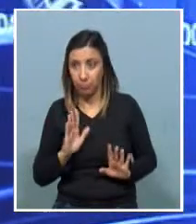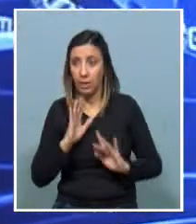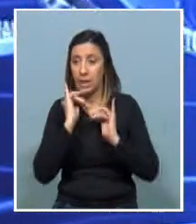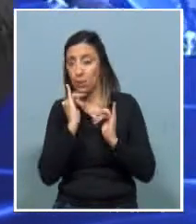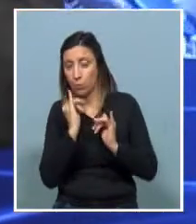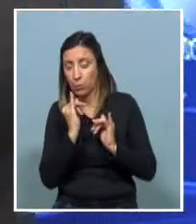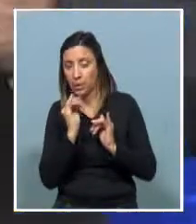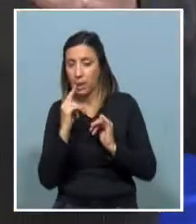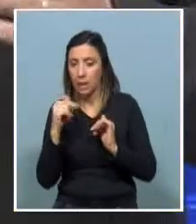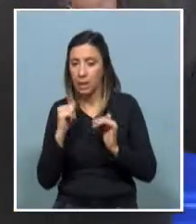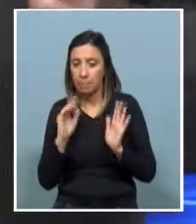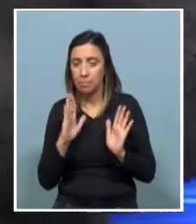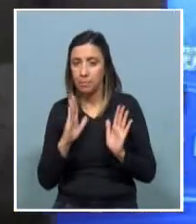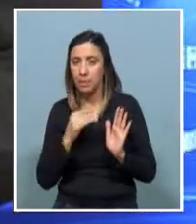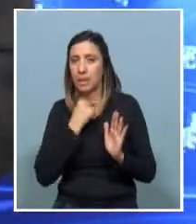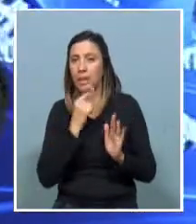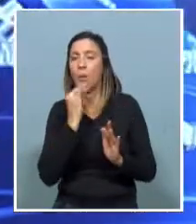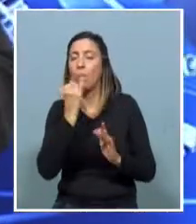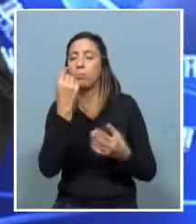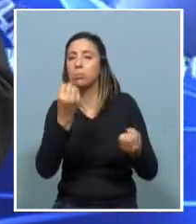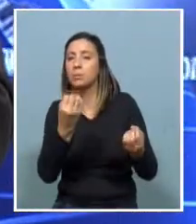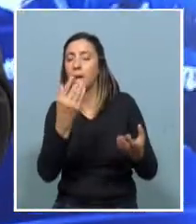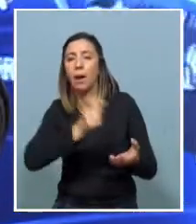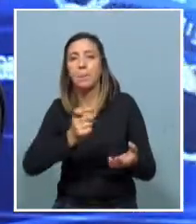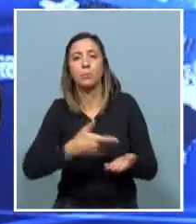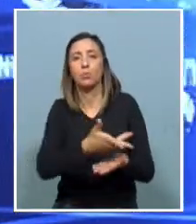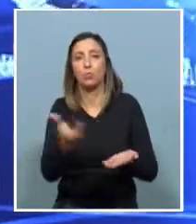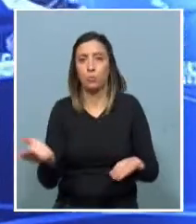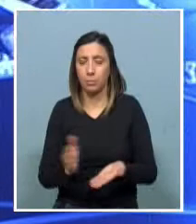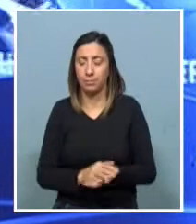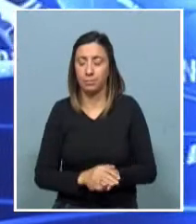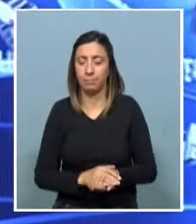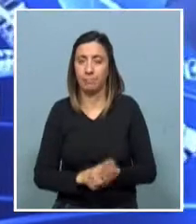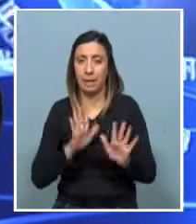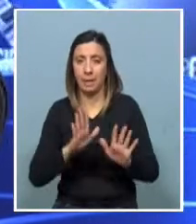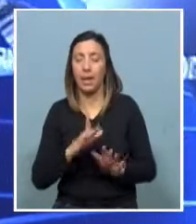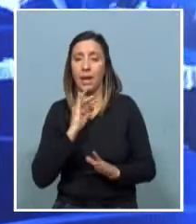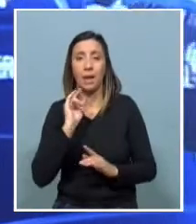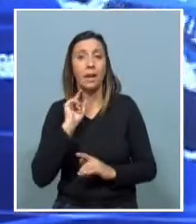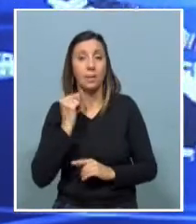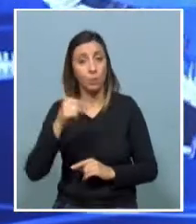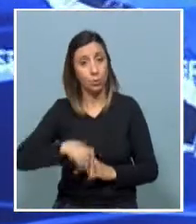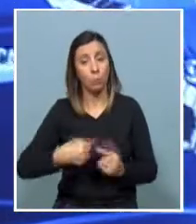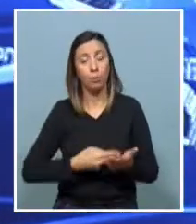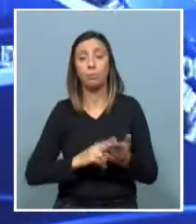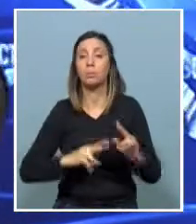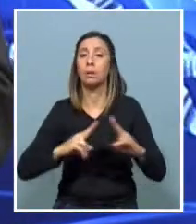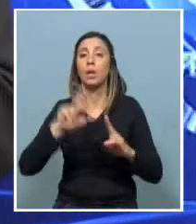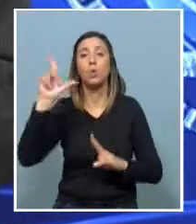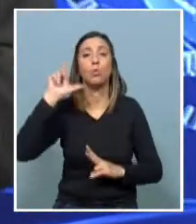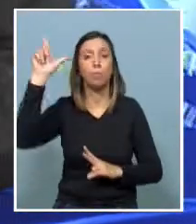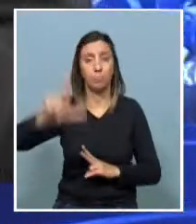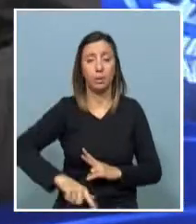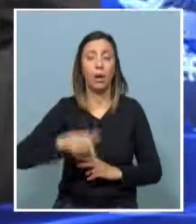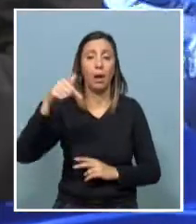Información dura, pero tratamos de contársela bien a la comunidad. Quédense en la pantalla de Canal 13. Nosotros nos volvemos a reencontrar el próximo lunes